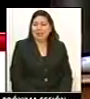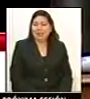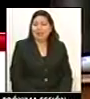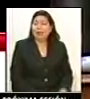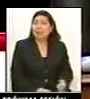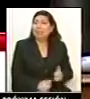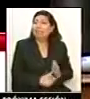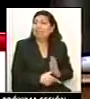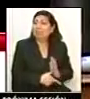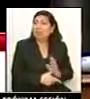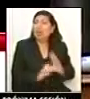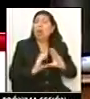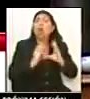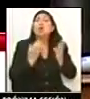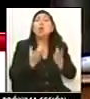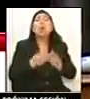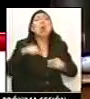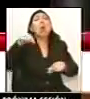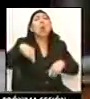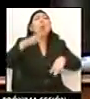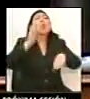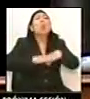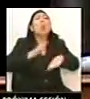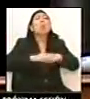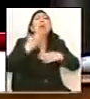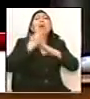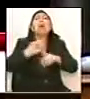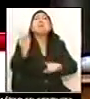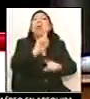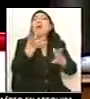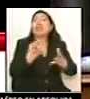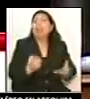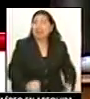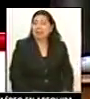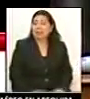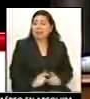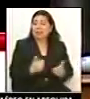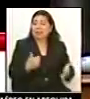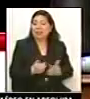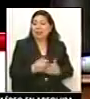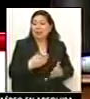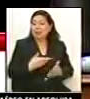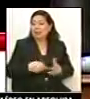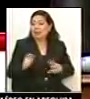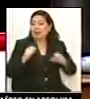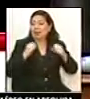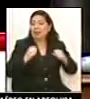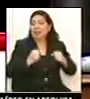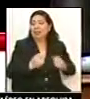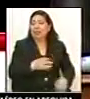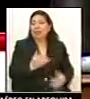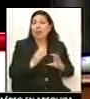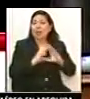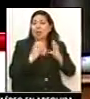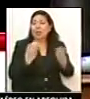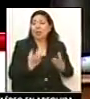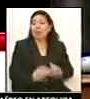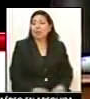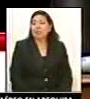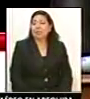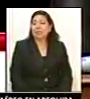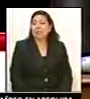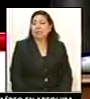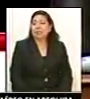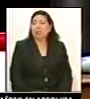luego, el Congreso es el obstruccionista. Y lamentablemente, mis colegas del Frente no salen a defender la institución. Nosotros somos